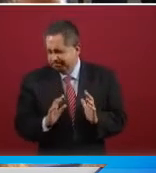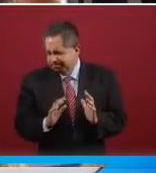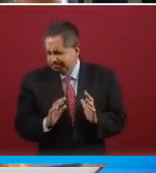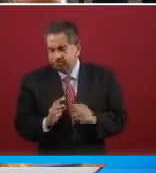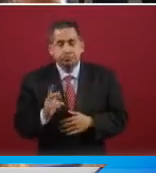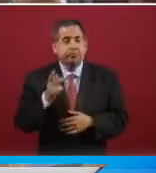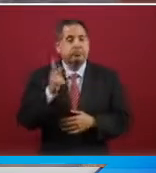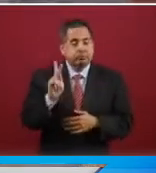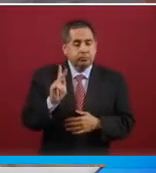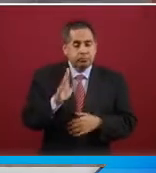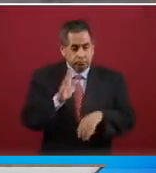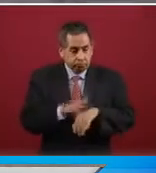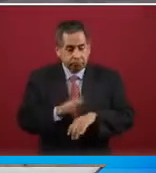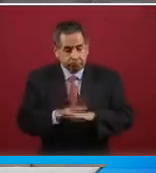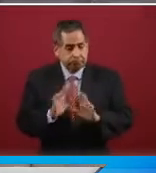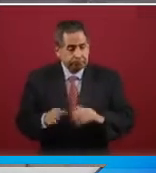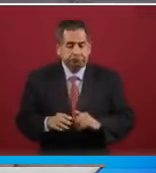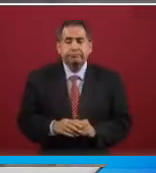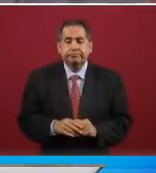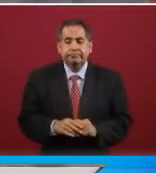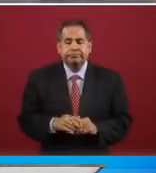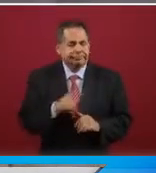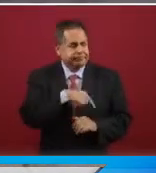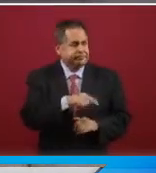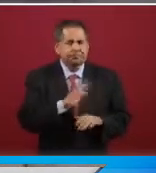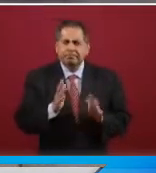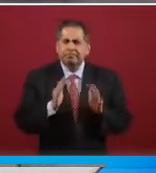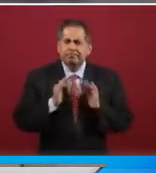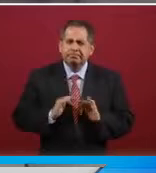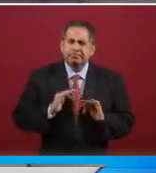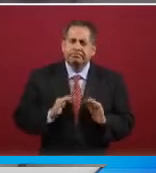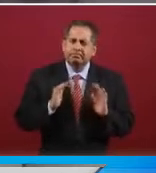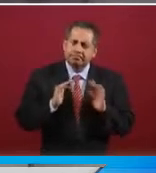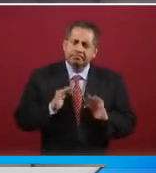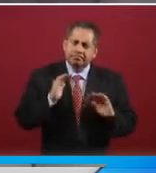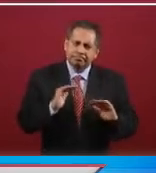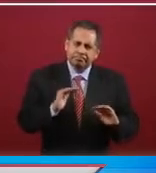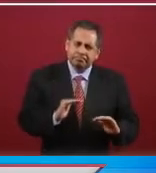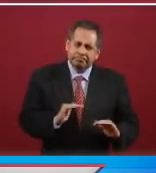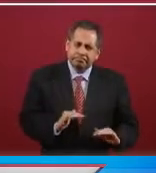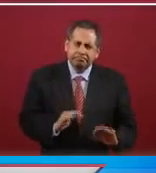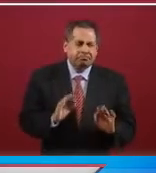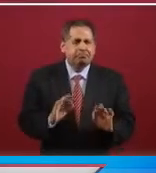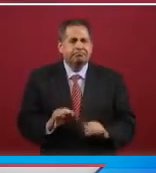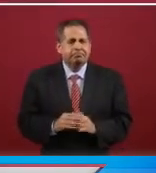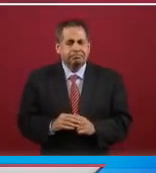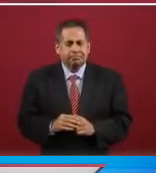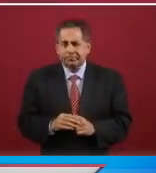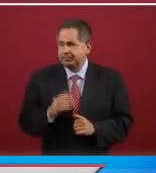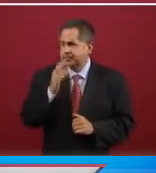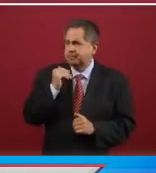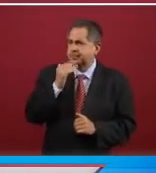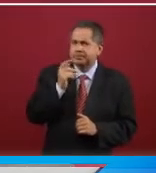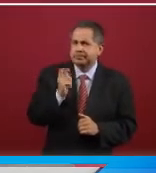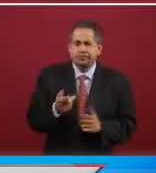que intentan promover un golpe de Estado al gobierno legítimamente constituido por la vía democrática, con un apoyo de más de 30 millones de mexicanos